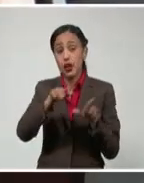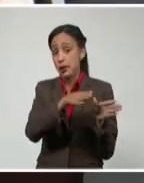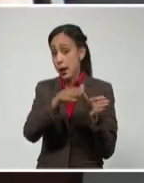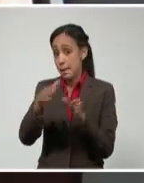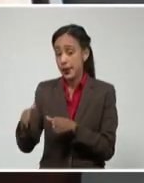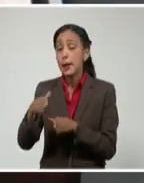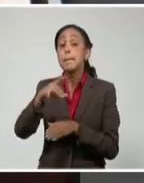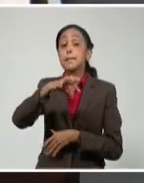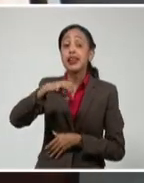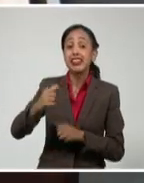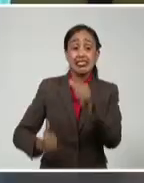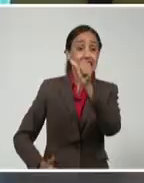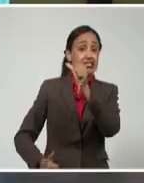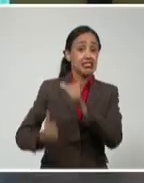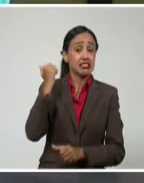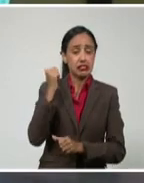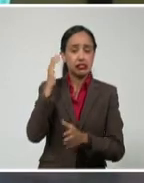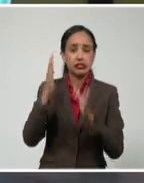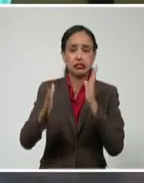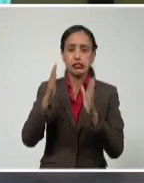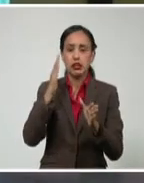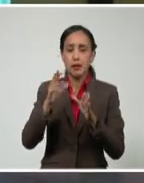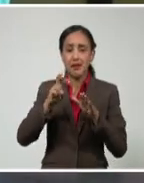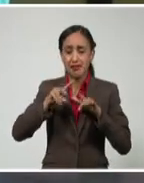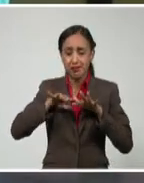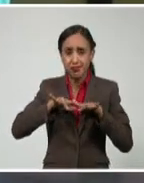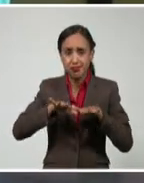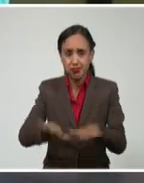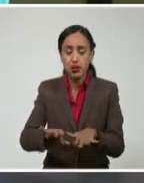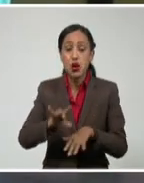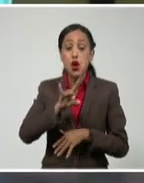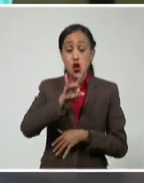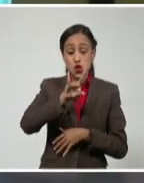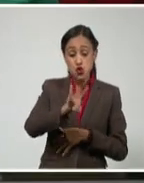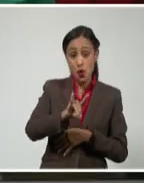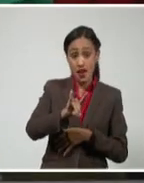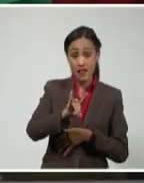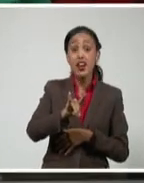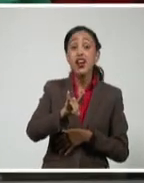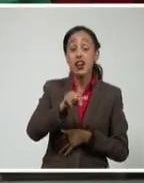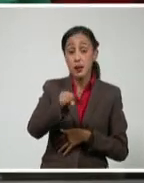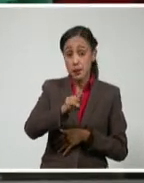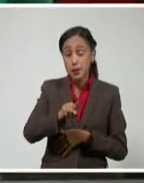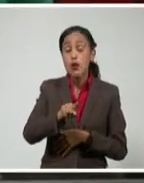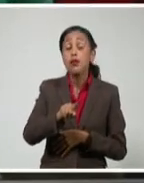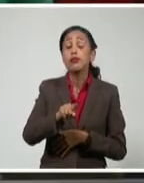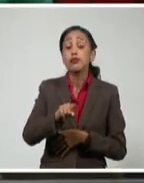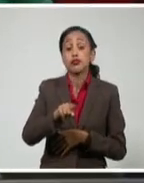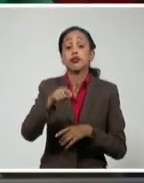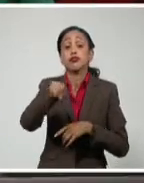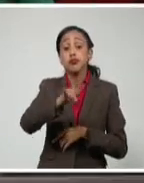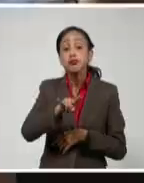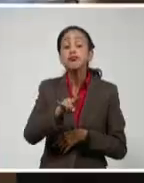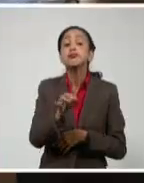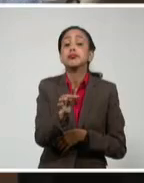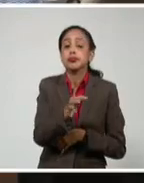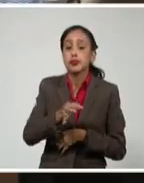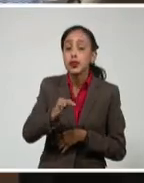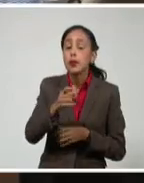autóctona limitada, están en la etapa epidémica 9 de las 15 provincias cubanas y el municipio especial Isla de la